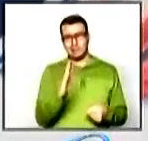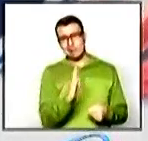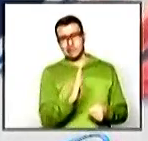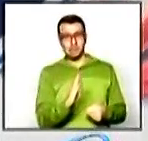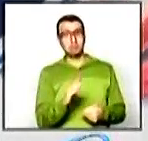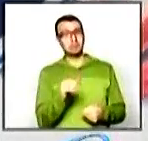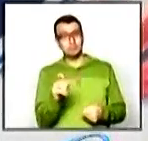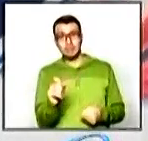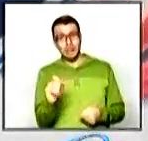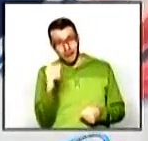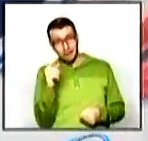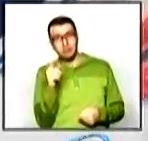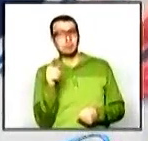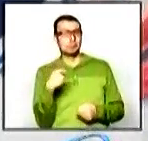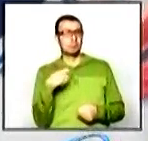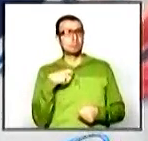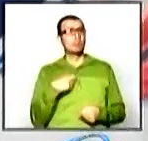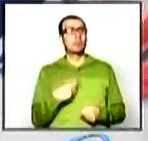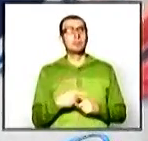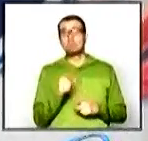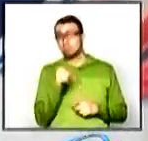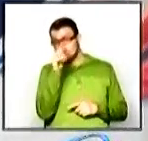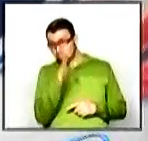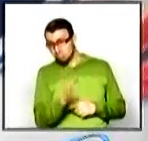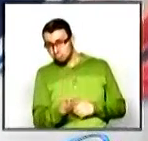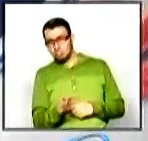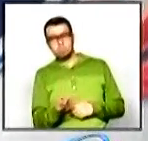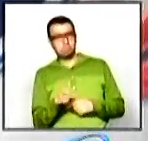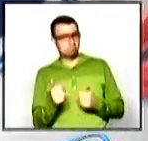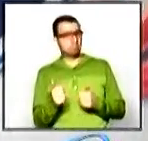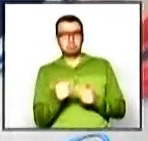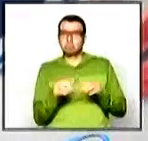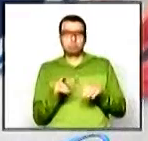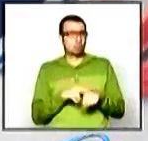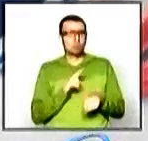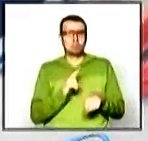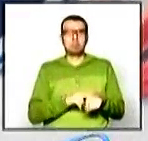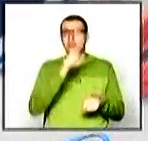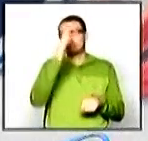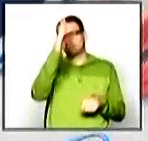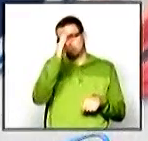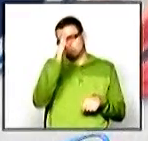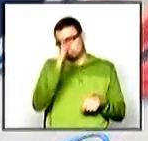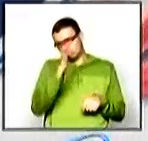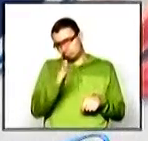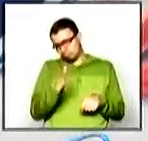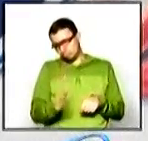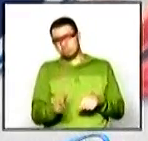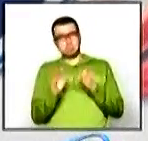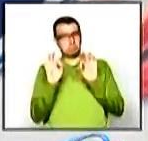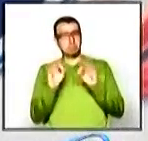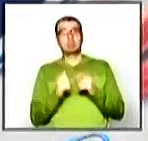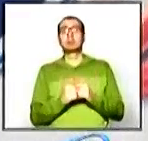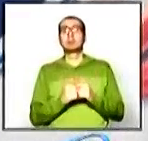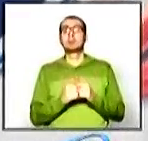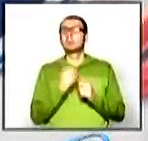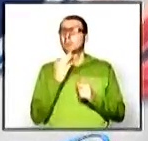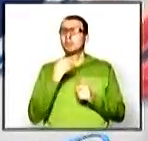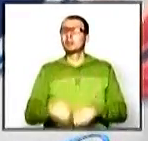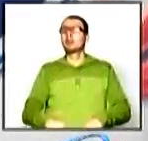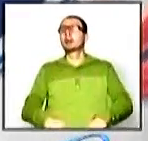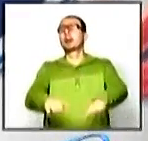que se genera en la espalda. En este caso tenemos una columna totalmente derecha, totalmente alineada. Vamos a extender los brazos al